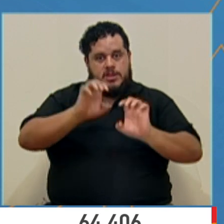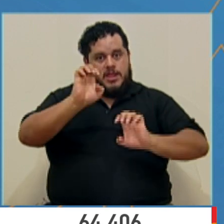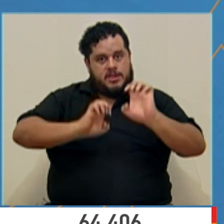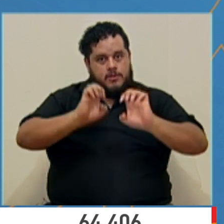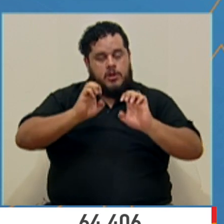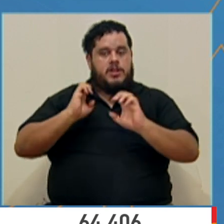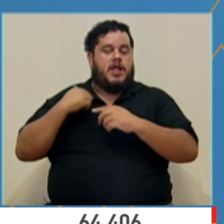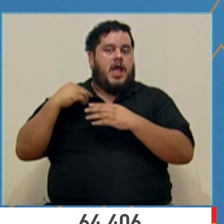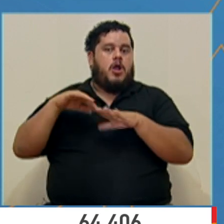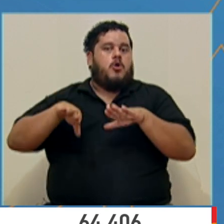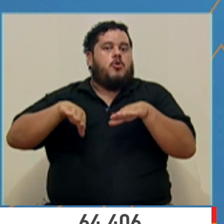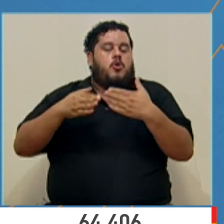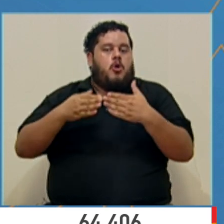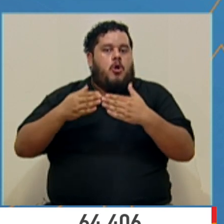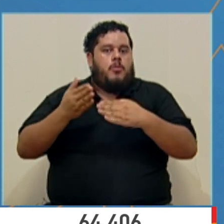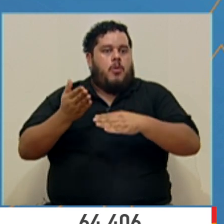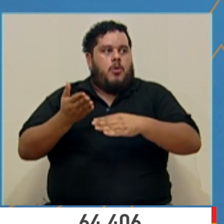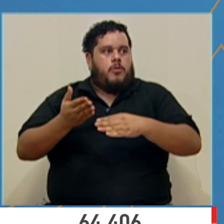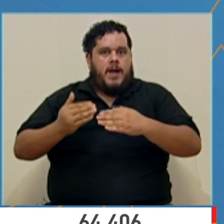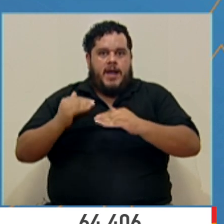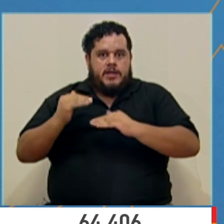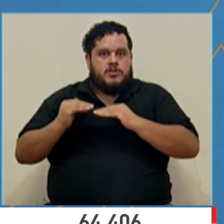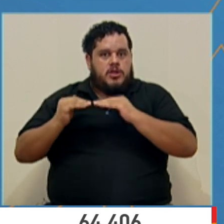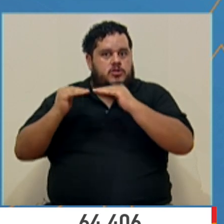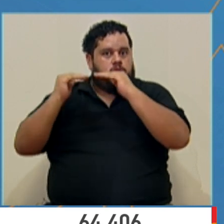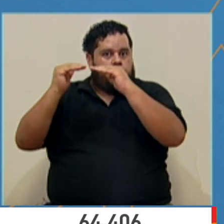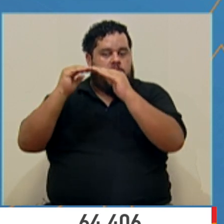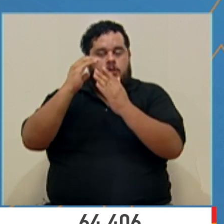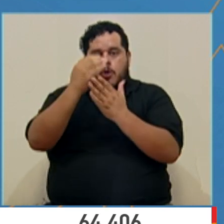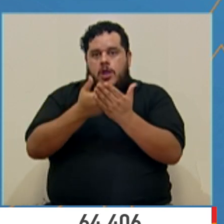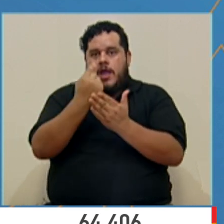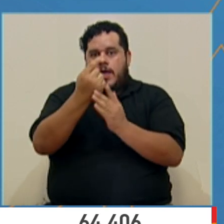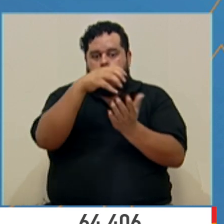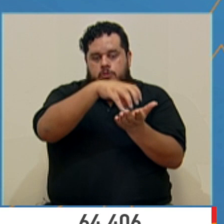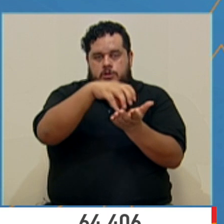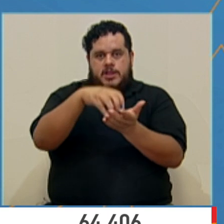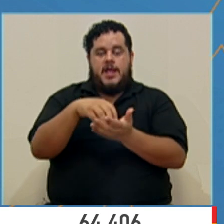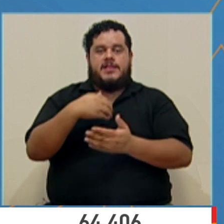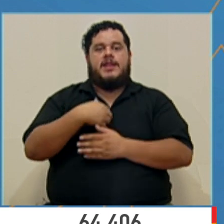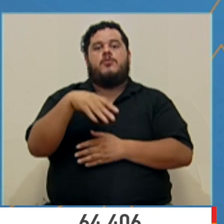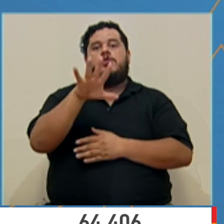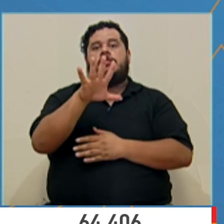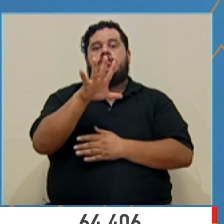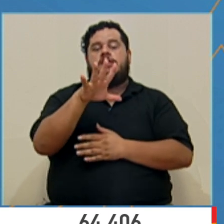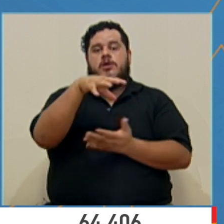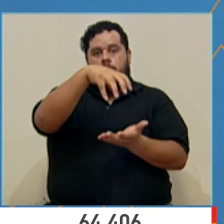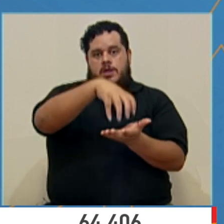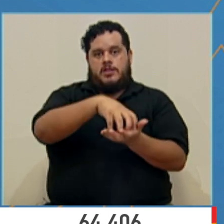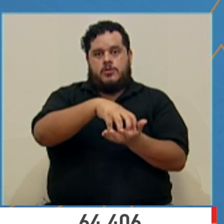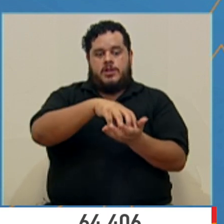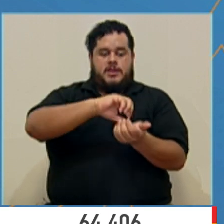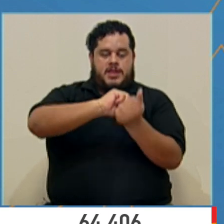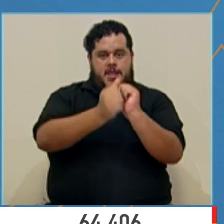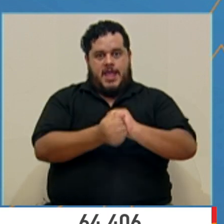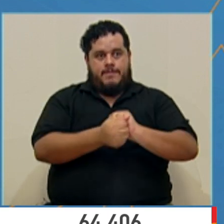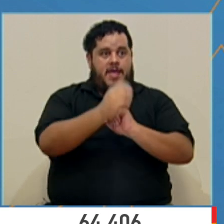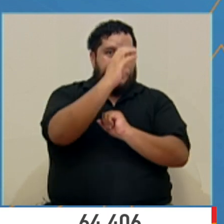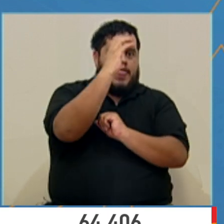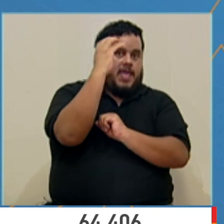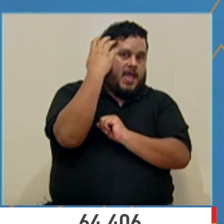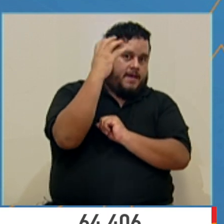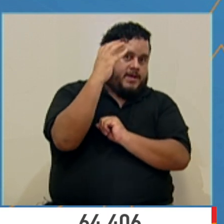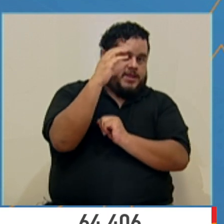la evolución de los casos en cada cantón. Tenemos 5 cantones también que pasan de alerta amarilla